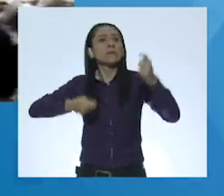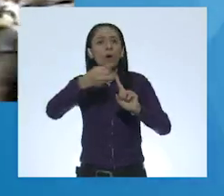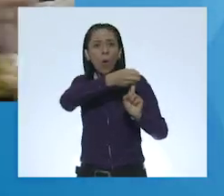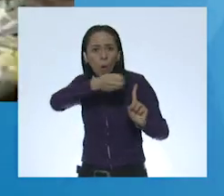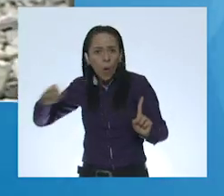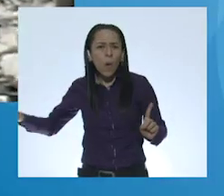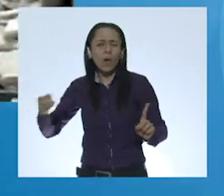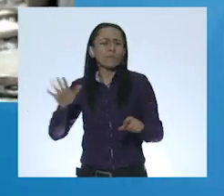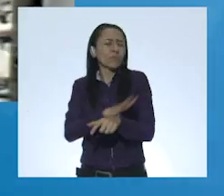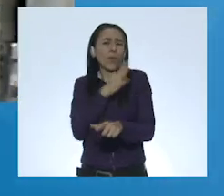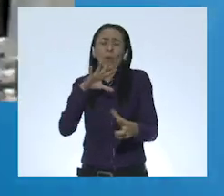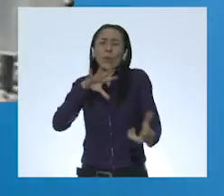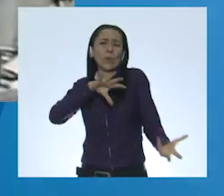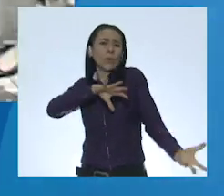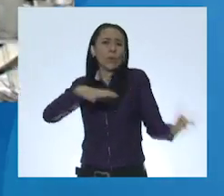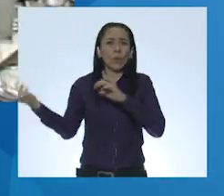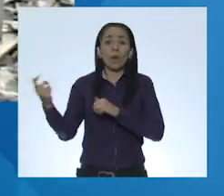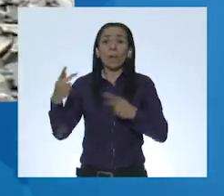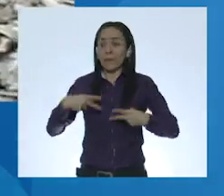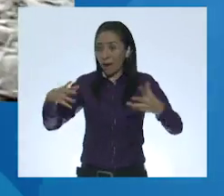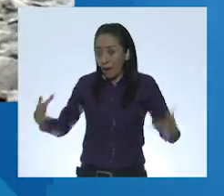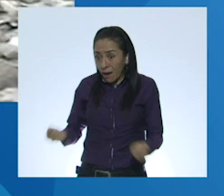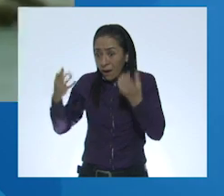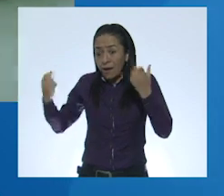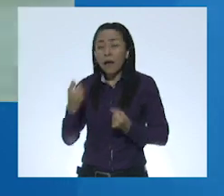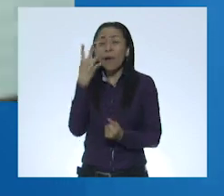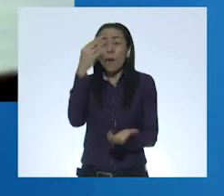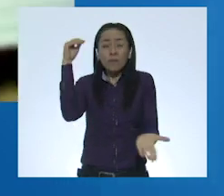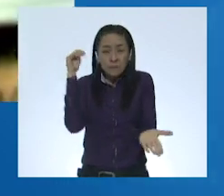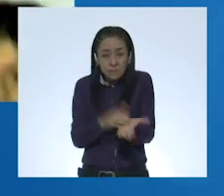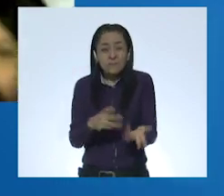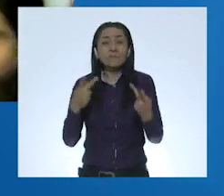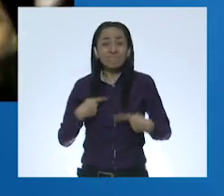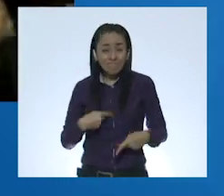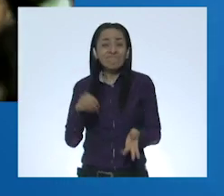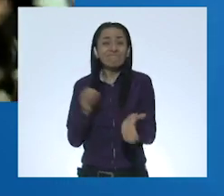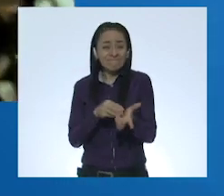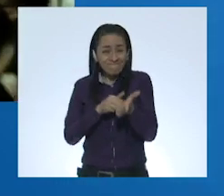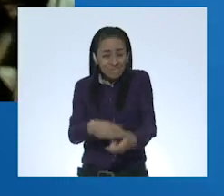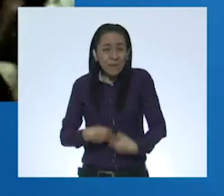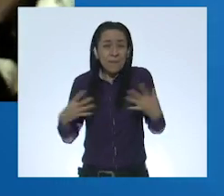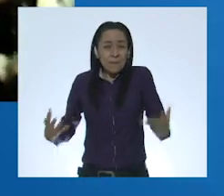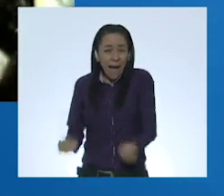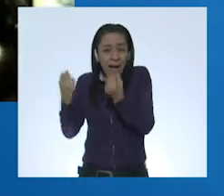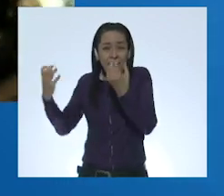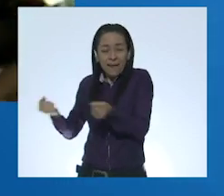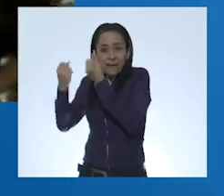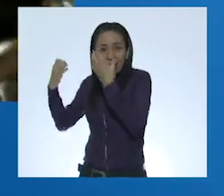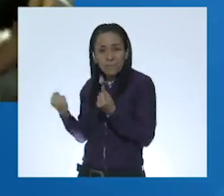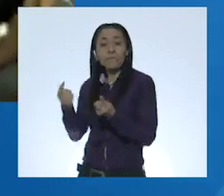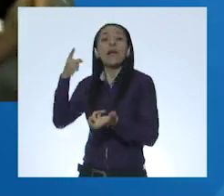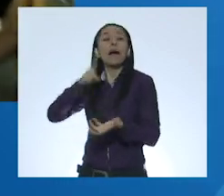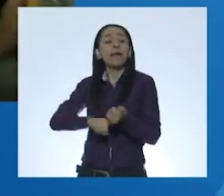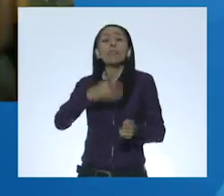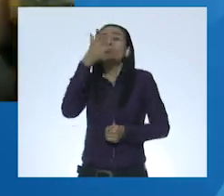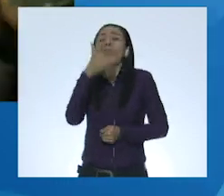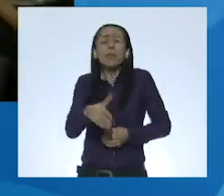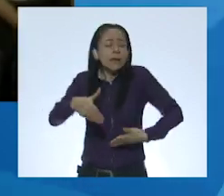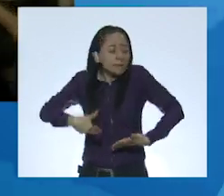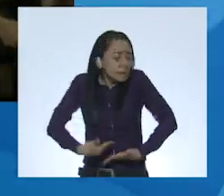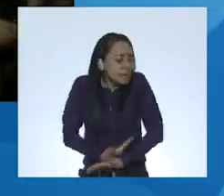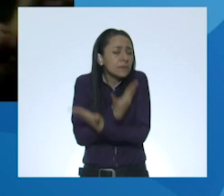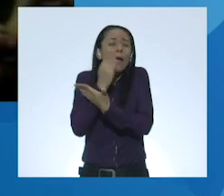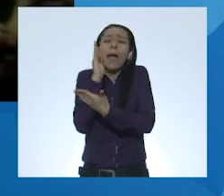lograron encontrar con vida a más de 4,000 personas, entre los que se encontraban alrededor de 10 recién nacidos que